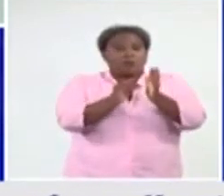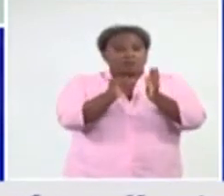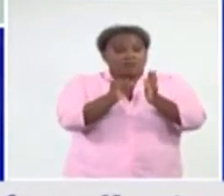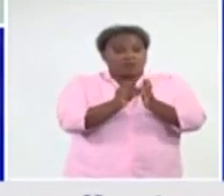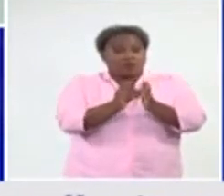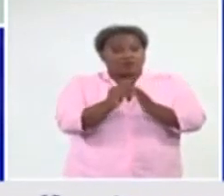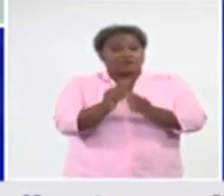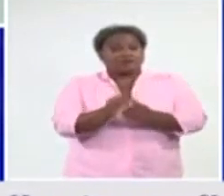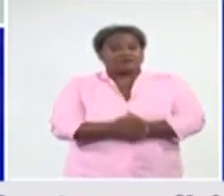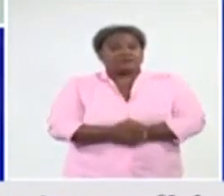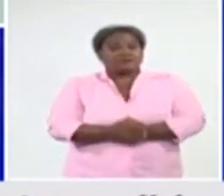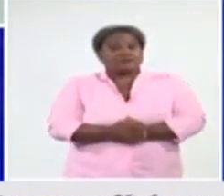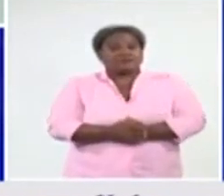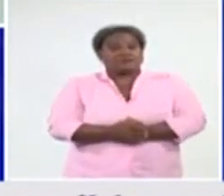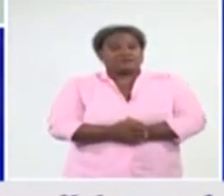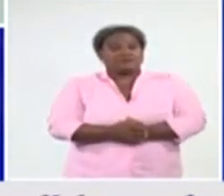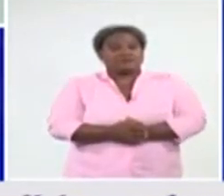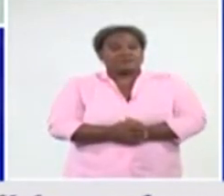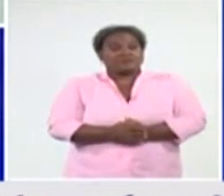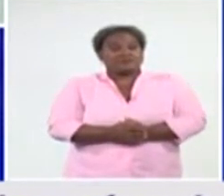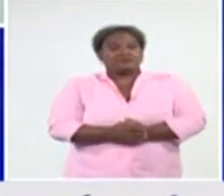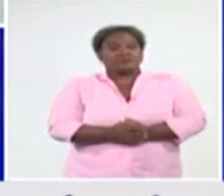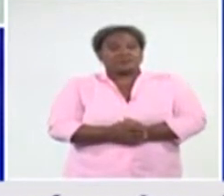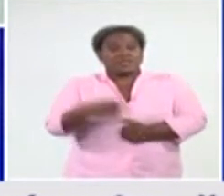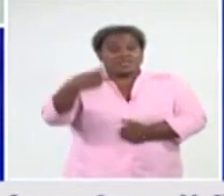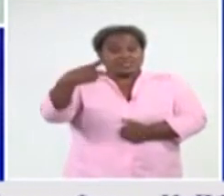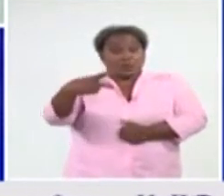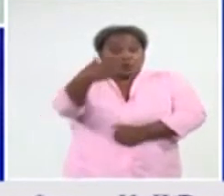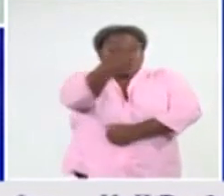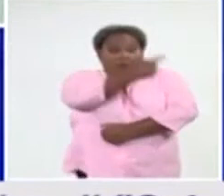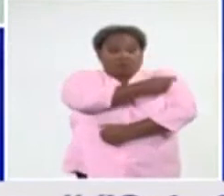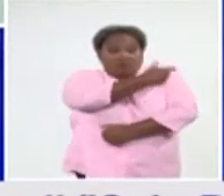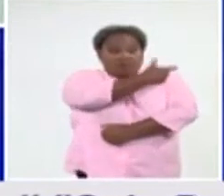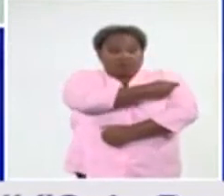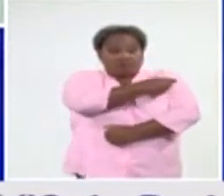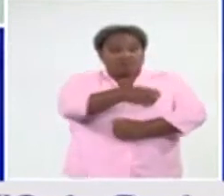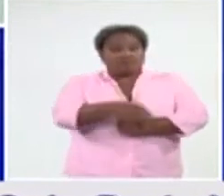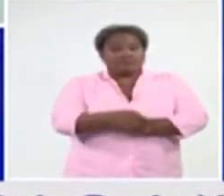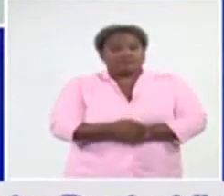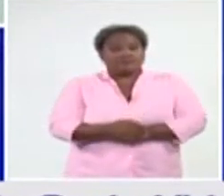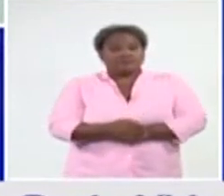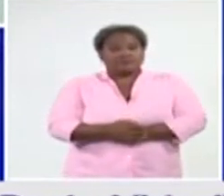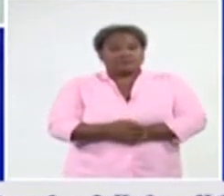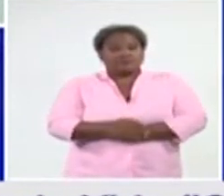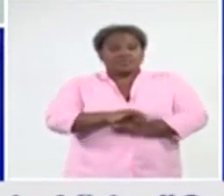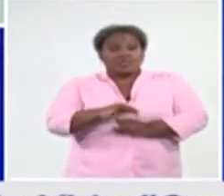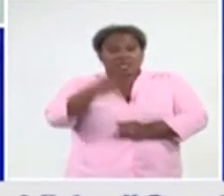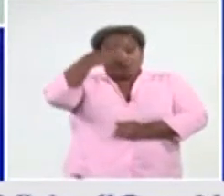4.641.222 personas, las de segunda dosis, y ya en Cuba con